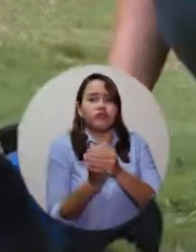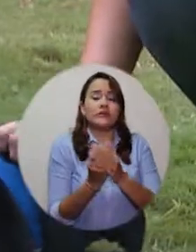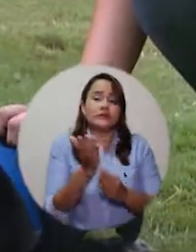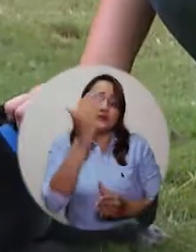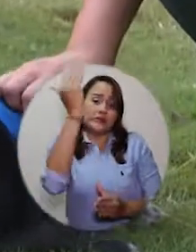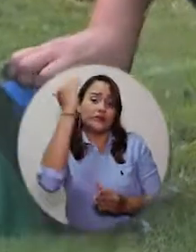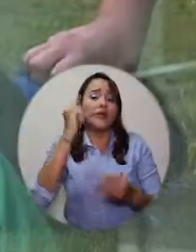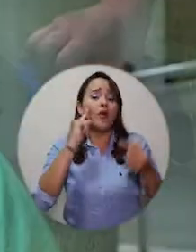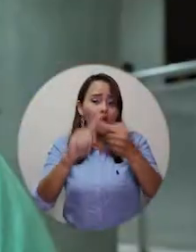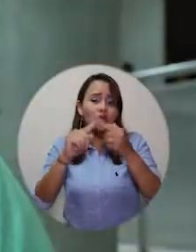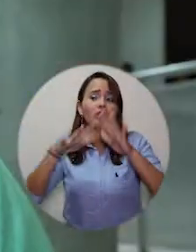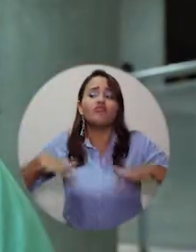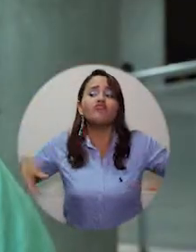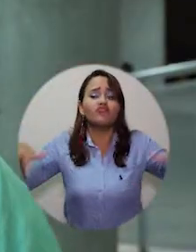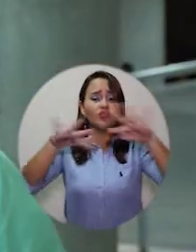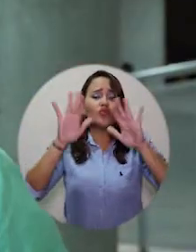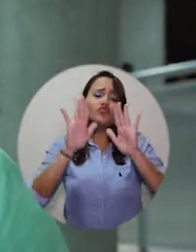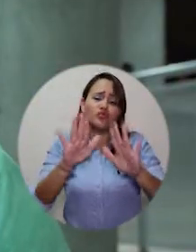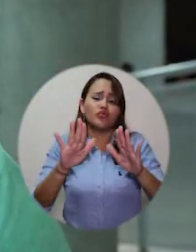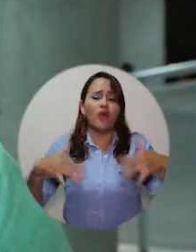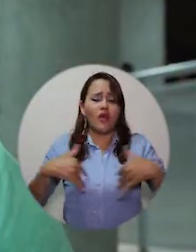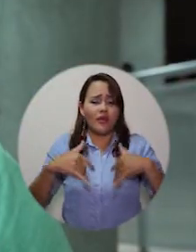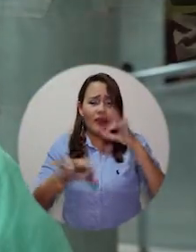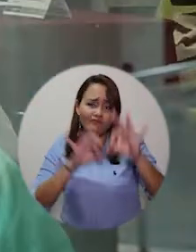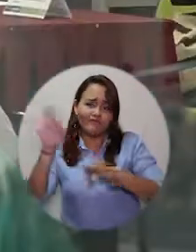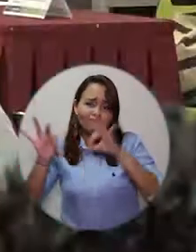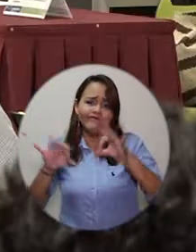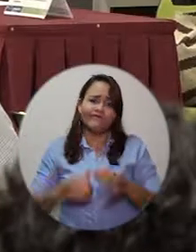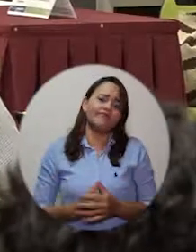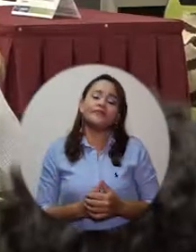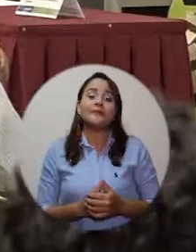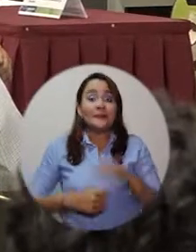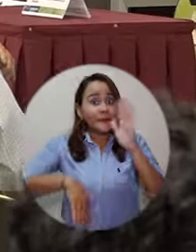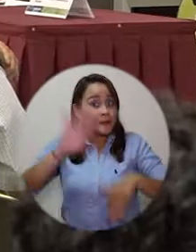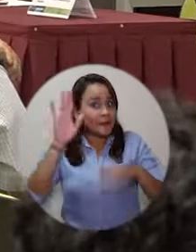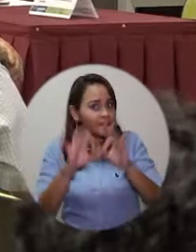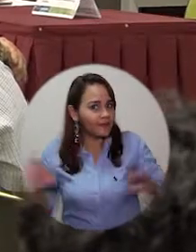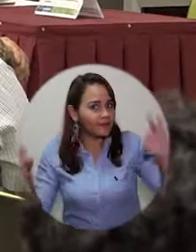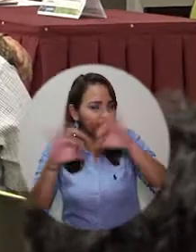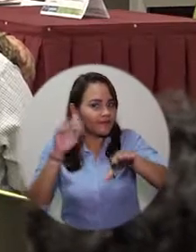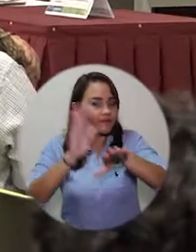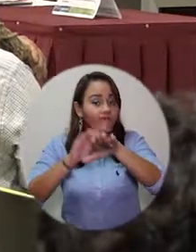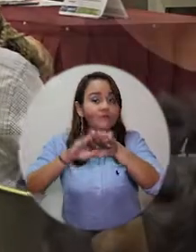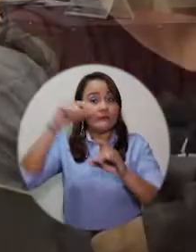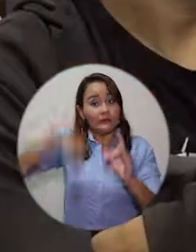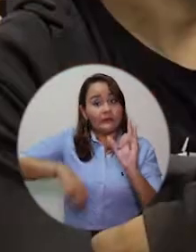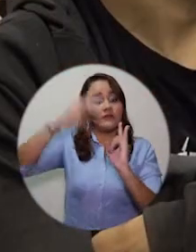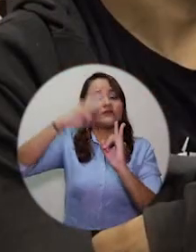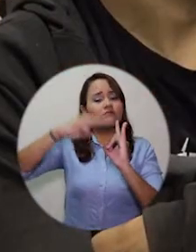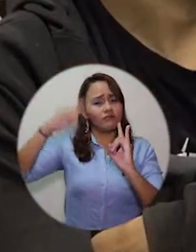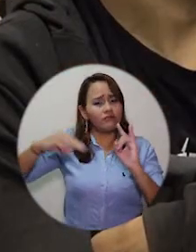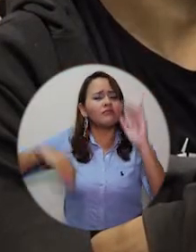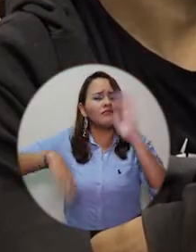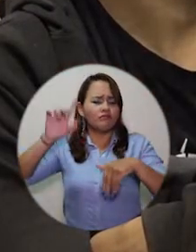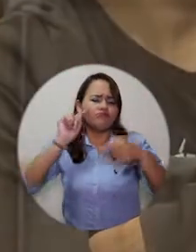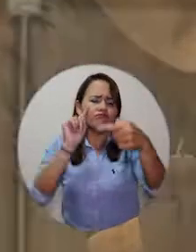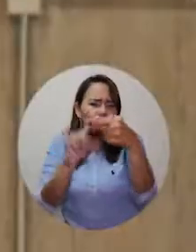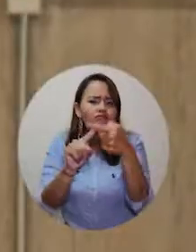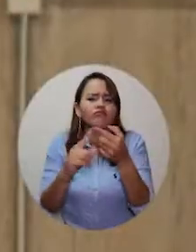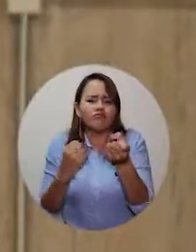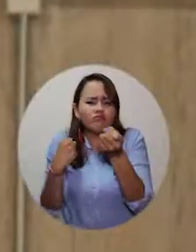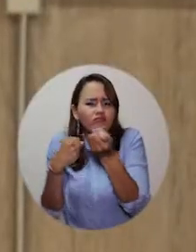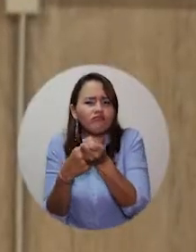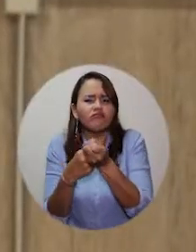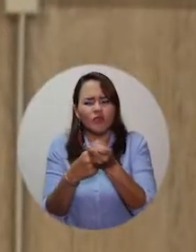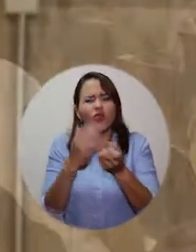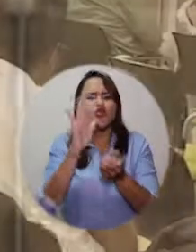gran importancia para mejorar las condiciones de bienestar animal que tienen los animales hoy. Cabe resaltar que desde la Universidad del Magdalena se está aportando un grano de arena a